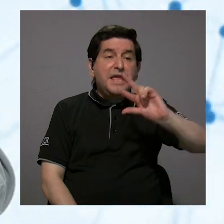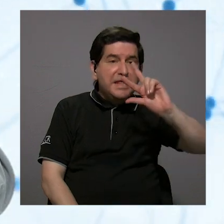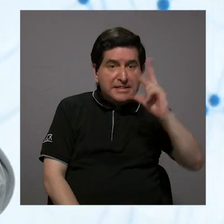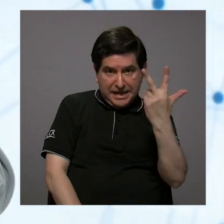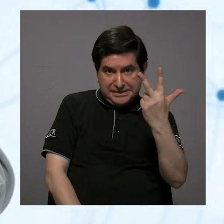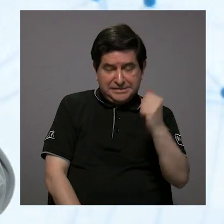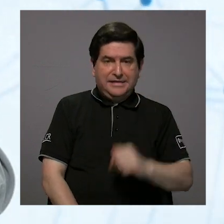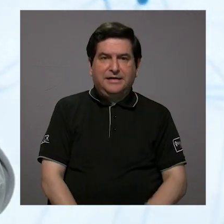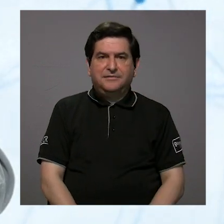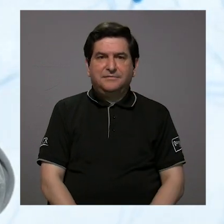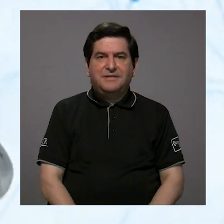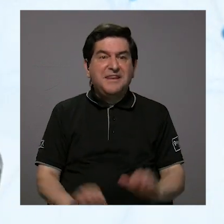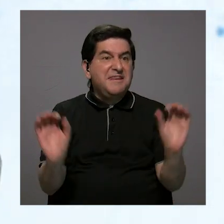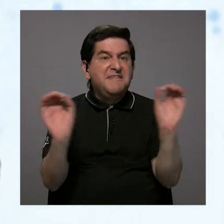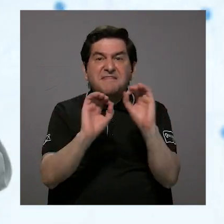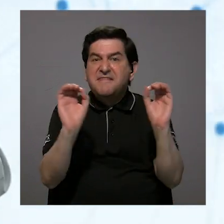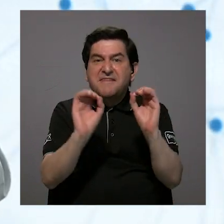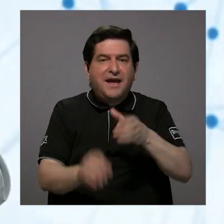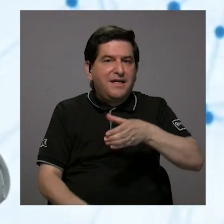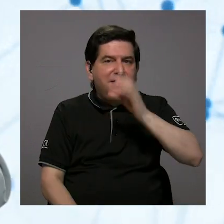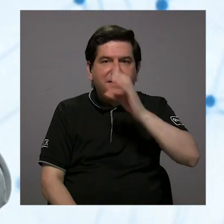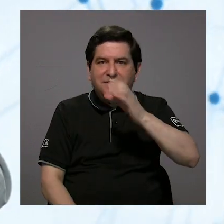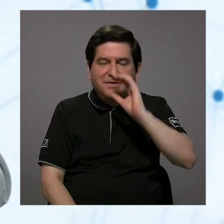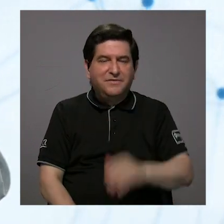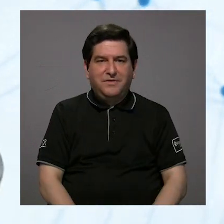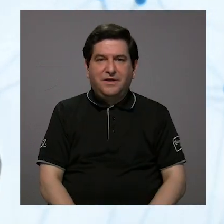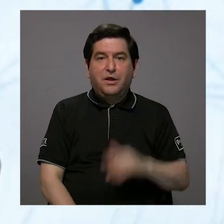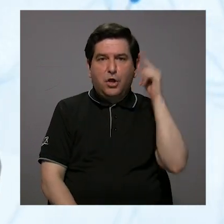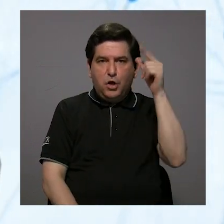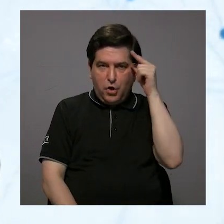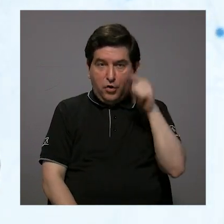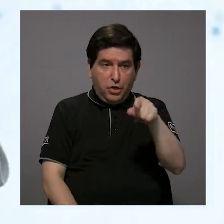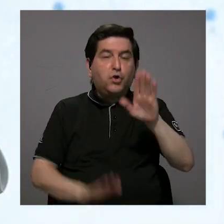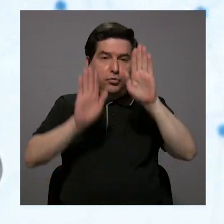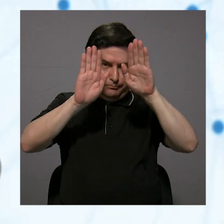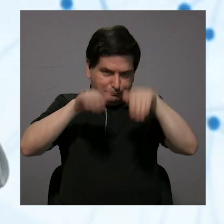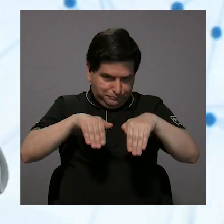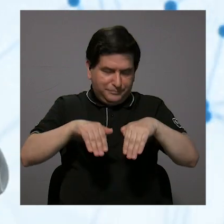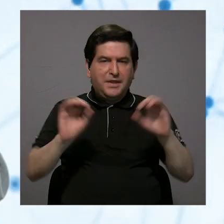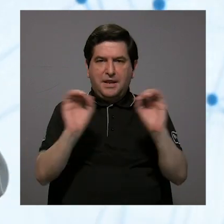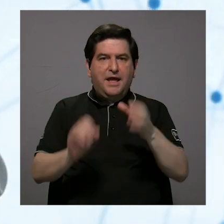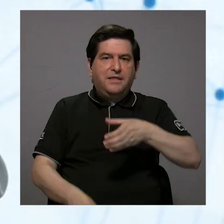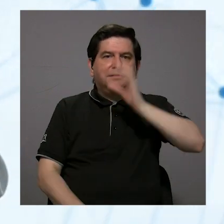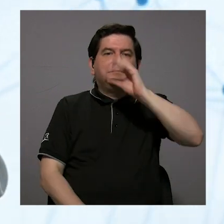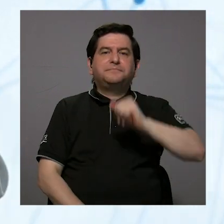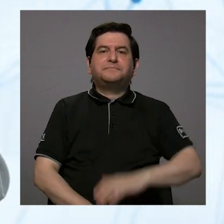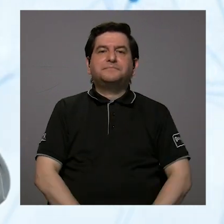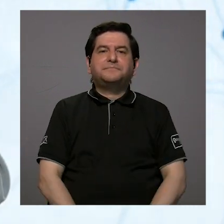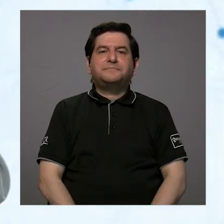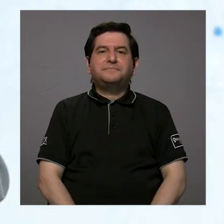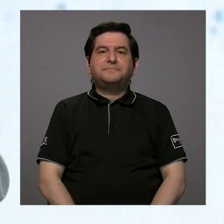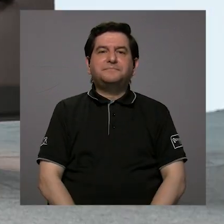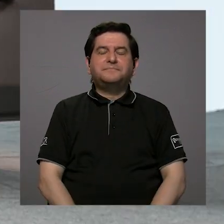Y la tercera condición, que era no se les permitía beber nada, obviamente hicieron caso y no tomaron nada.